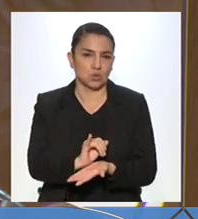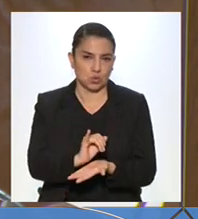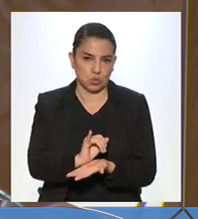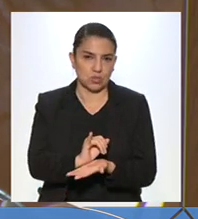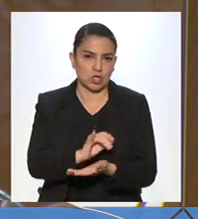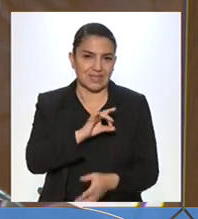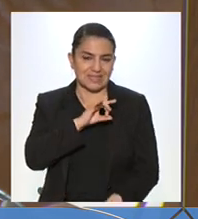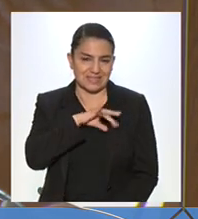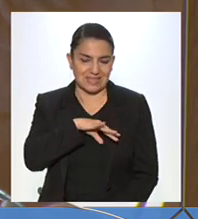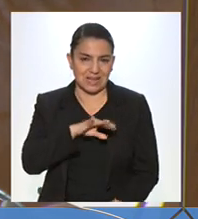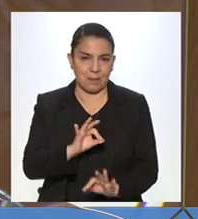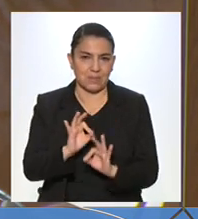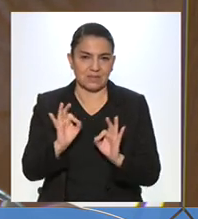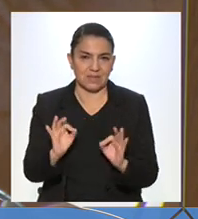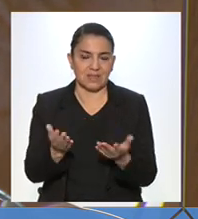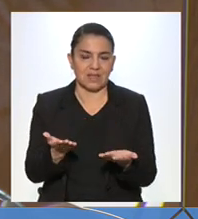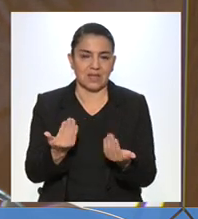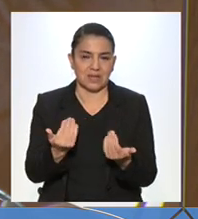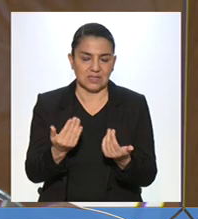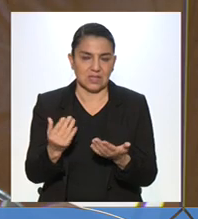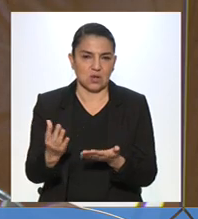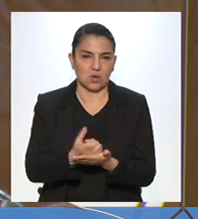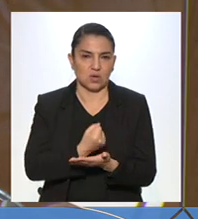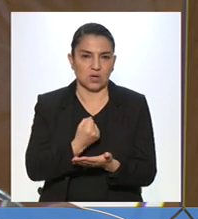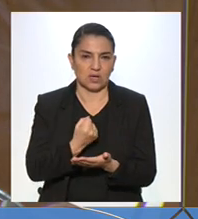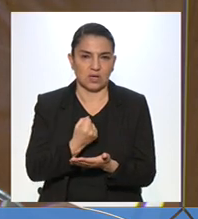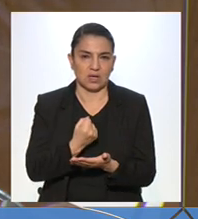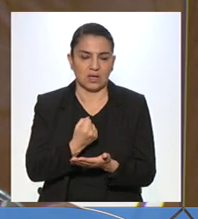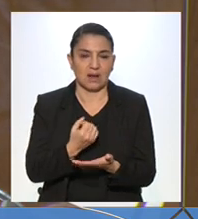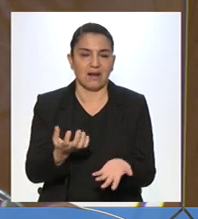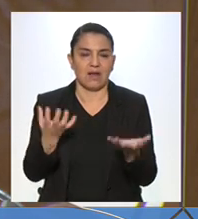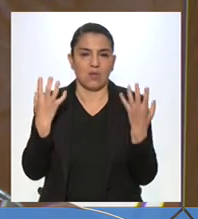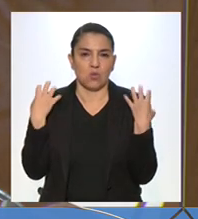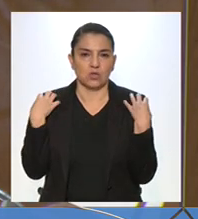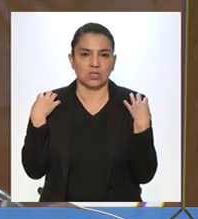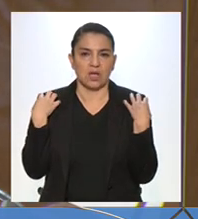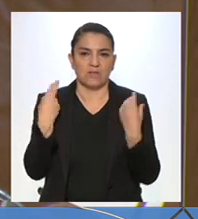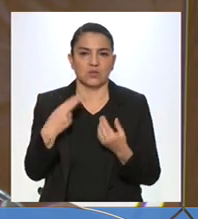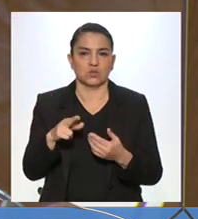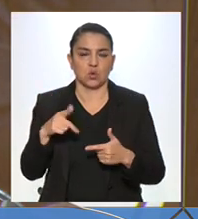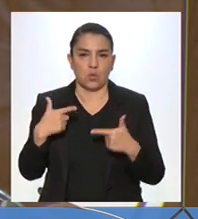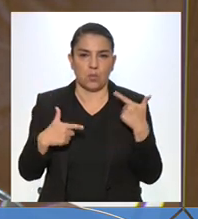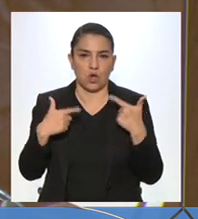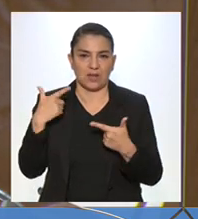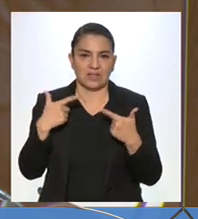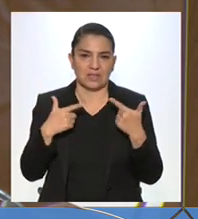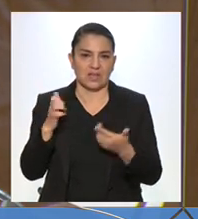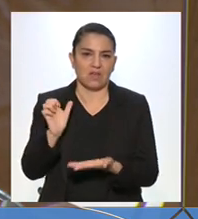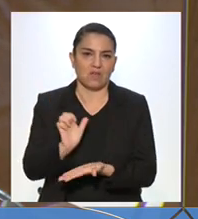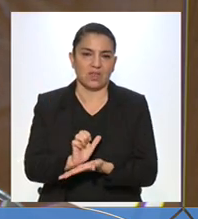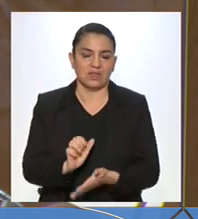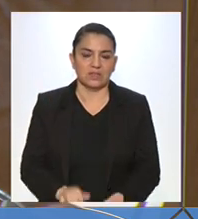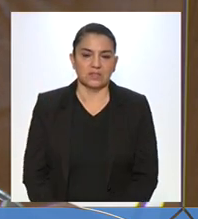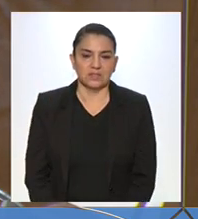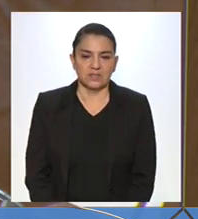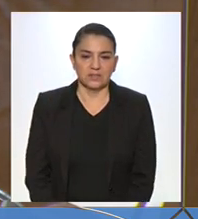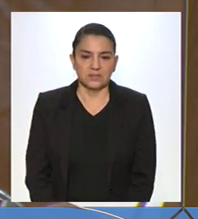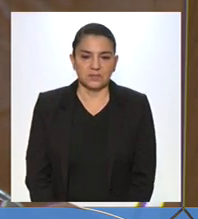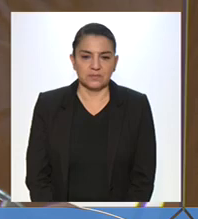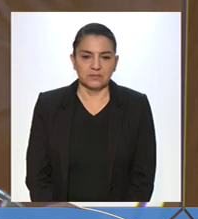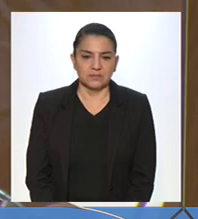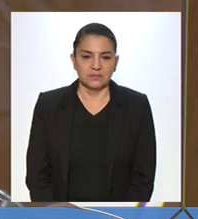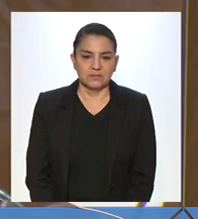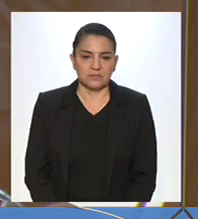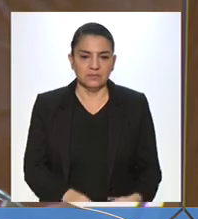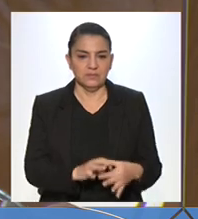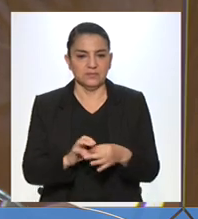país precisamente requiere para llevar adelante responsablemente sus políticas fiscales. Por eso